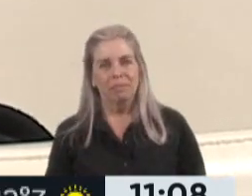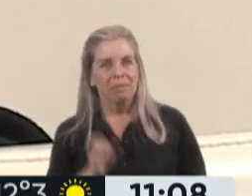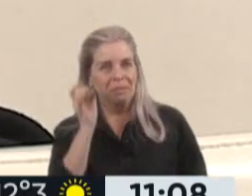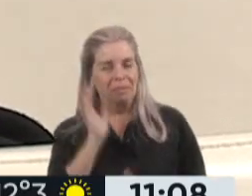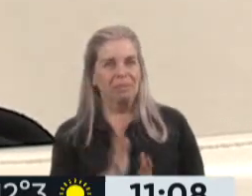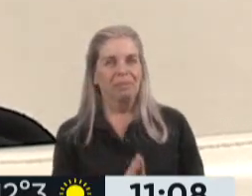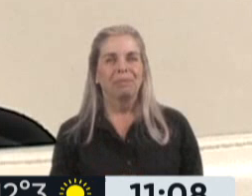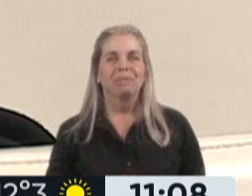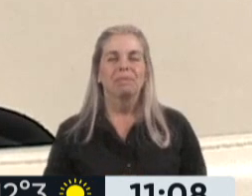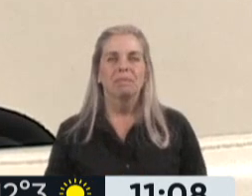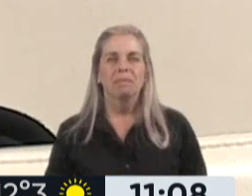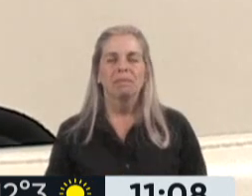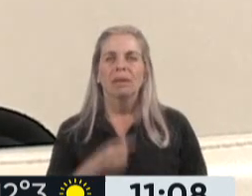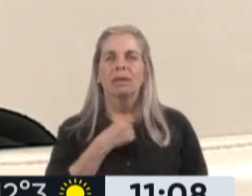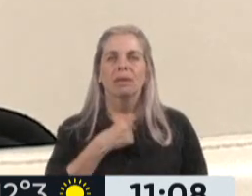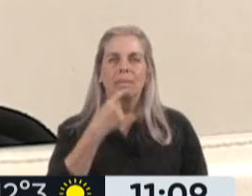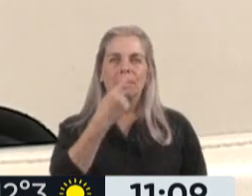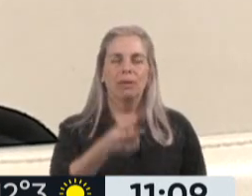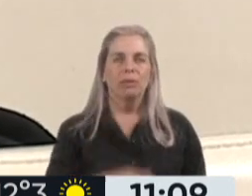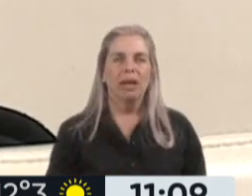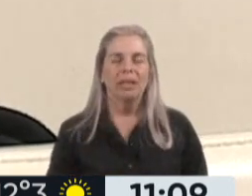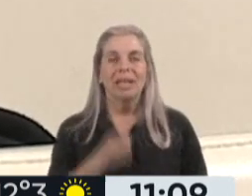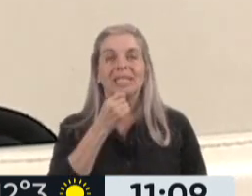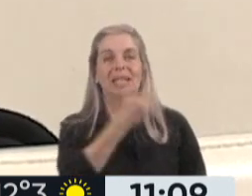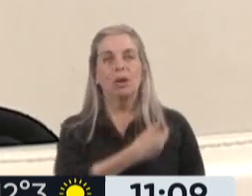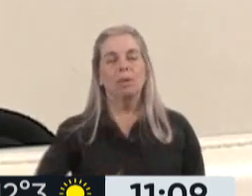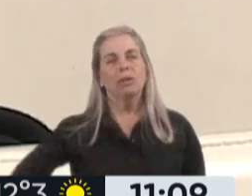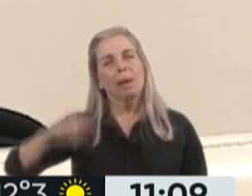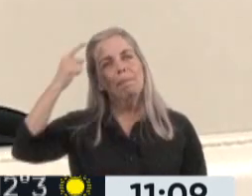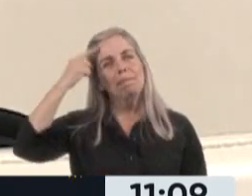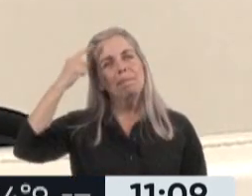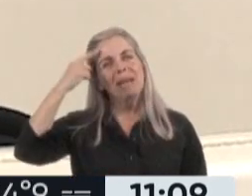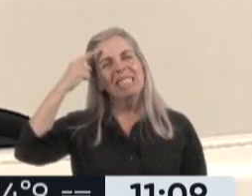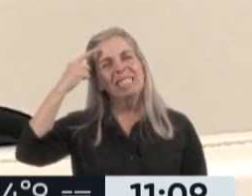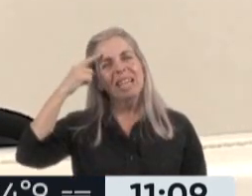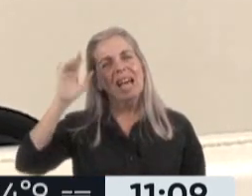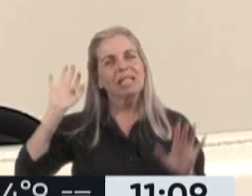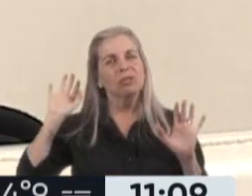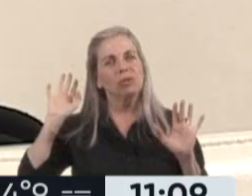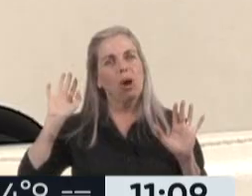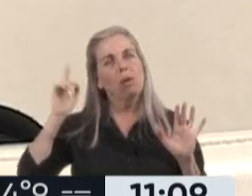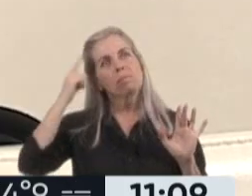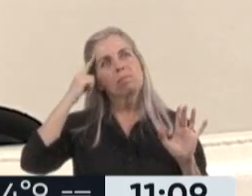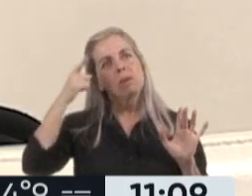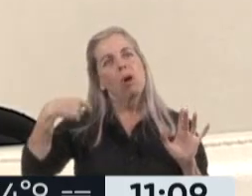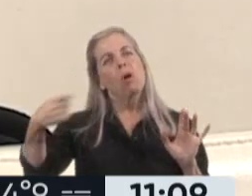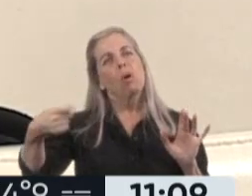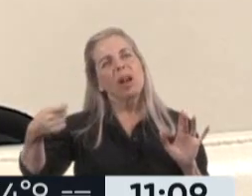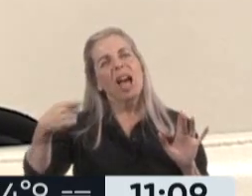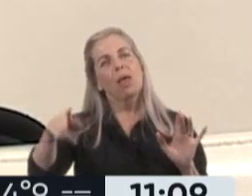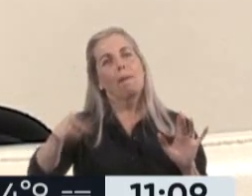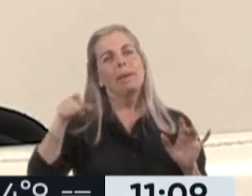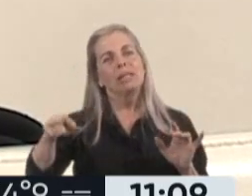Perdón. Quería consultarte si el gobierno está evaluando la posibilidad de otorgarle a los jubilados y